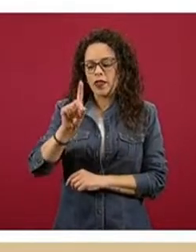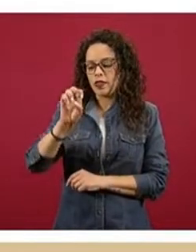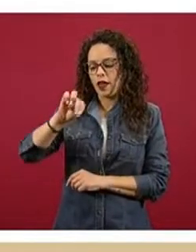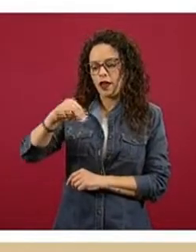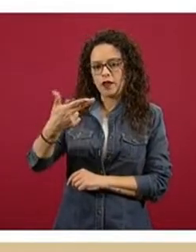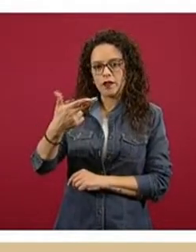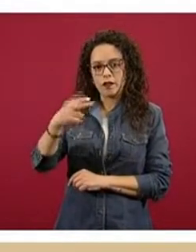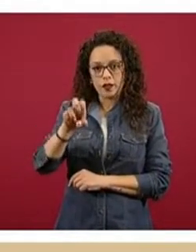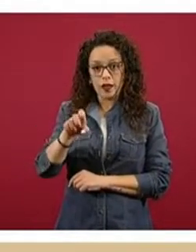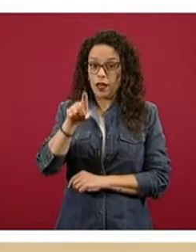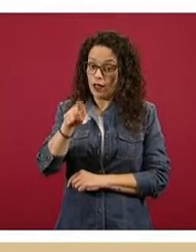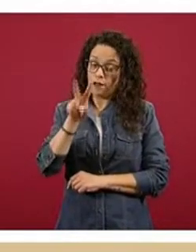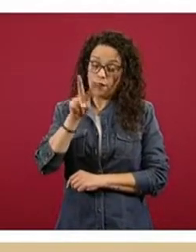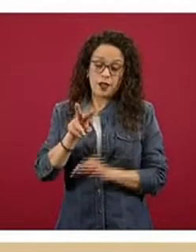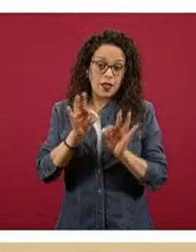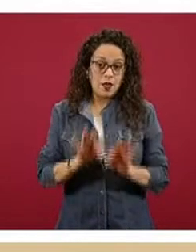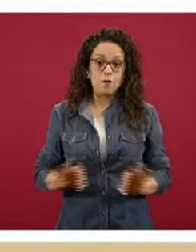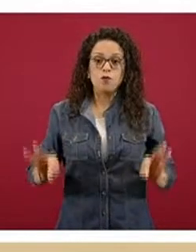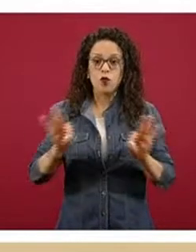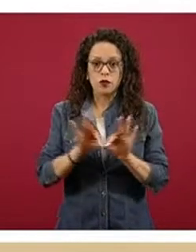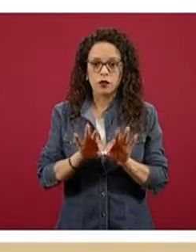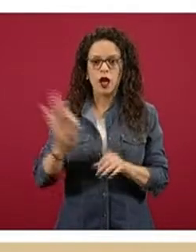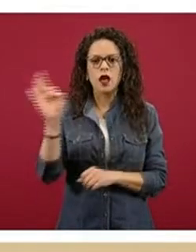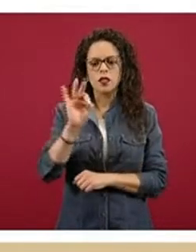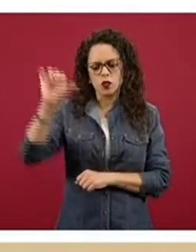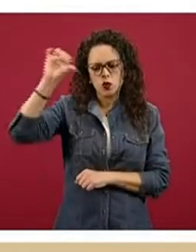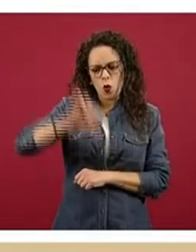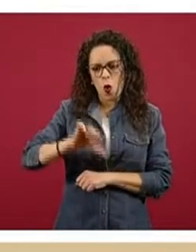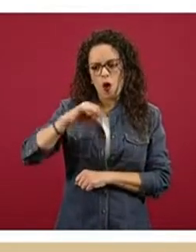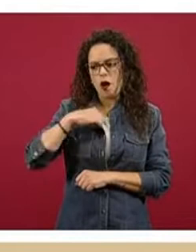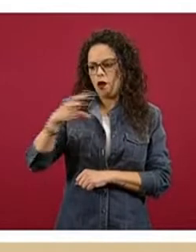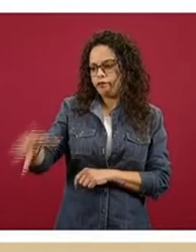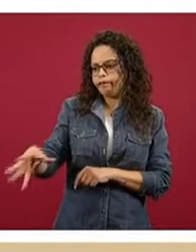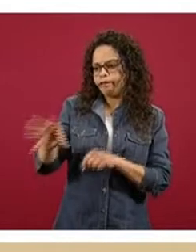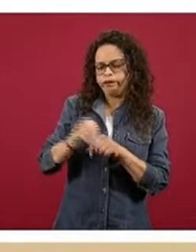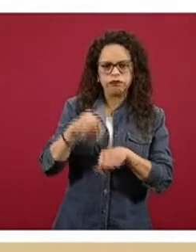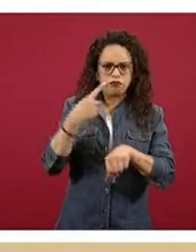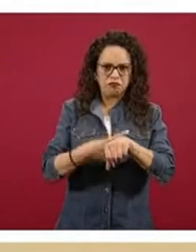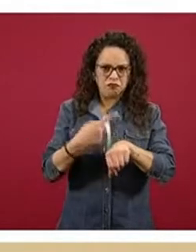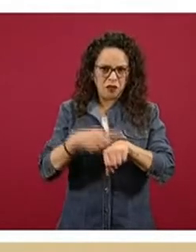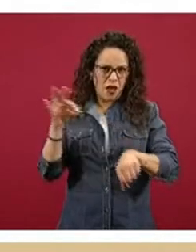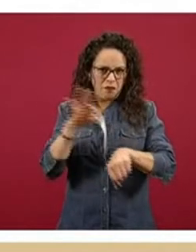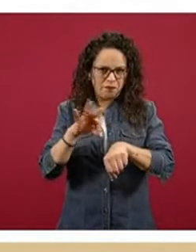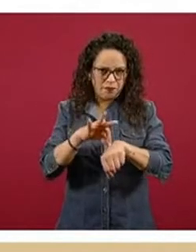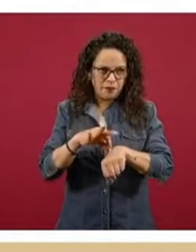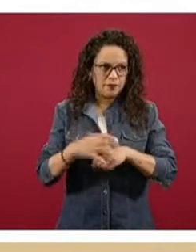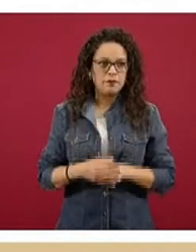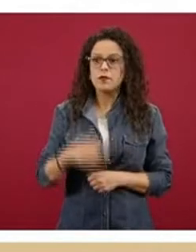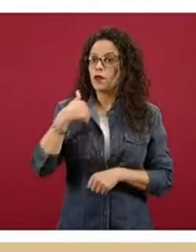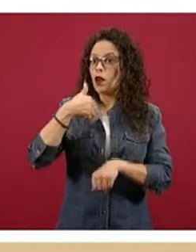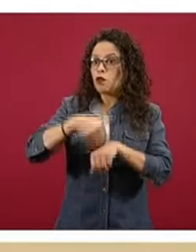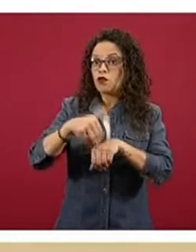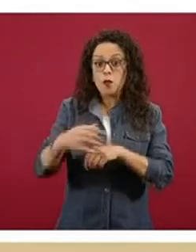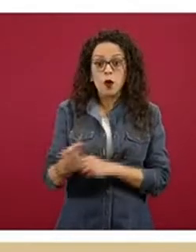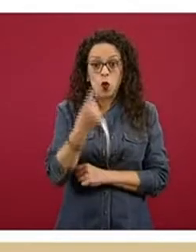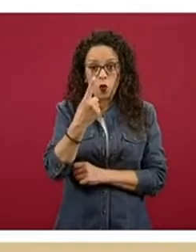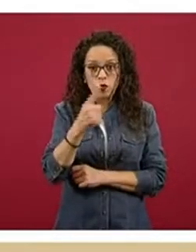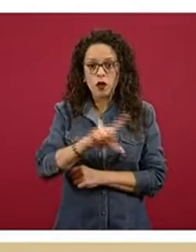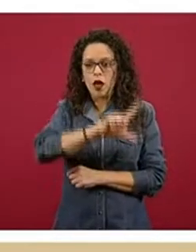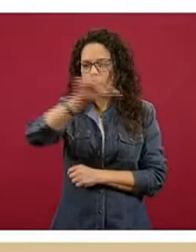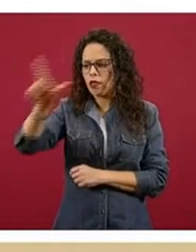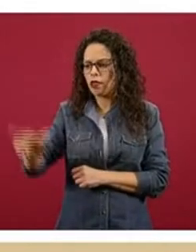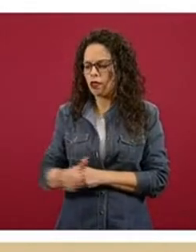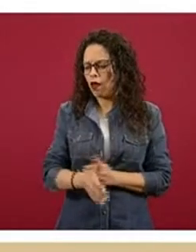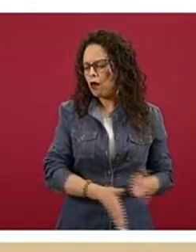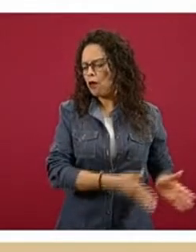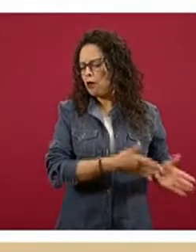importante saberlo porque a mí me puede dar dengue hoy y ser dengue virus 1 y en 8 meses me vuelve a dar dengue y